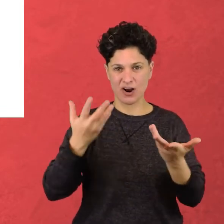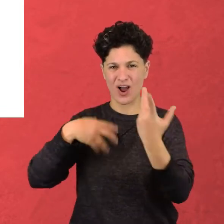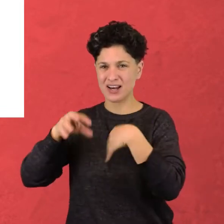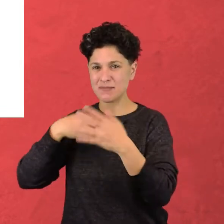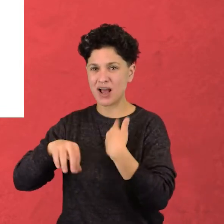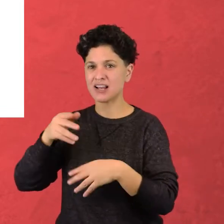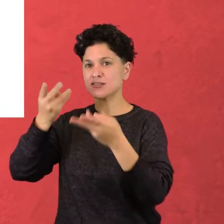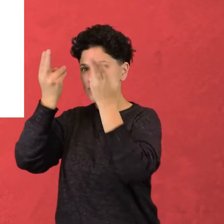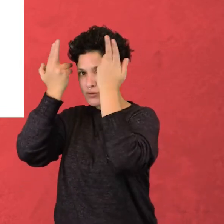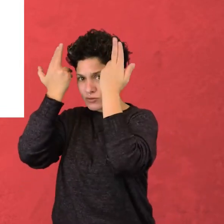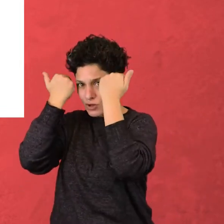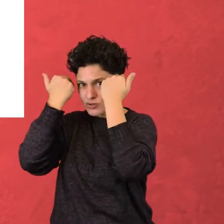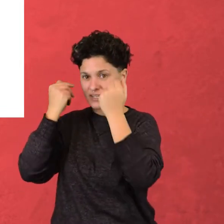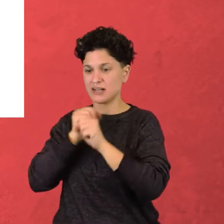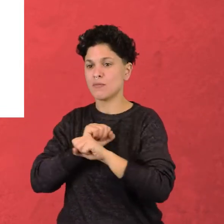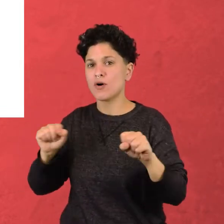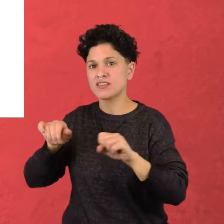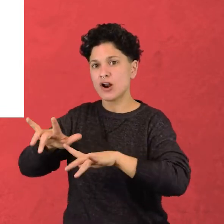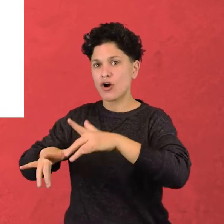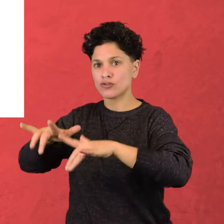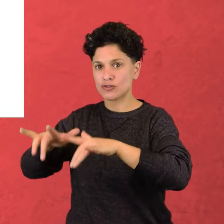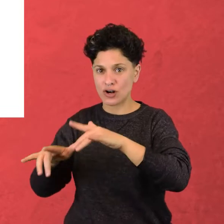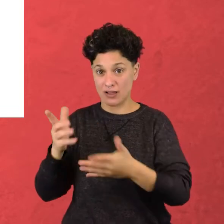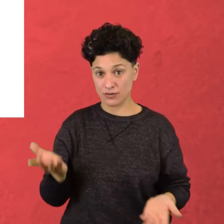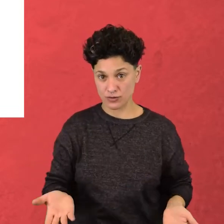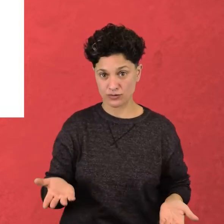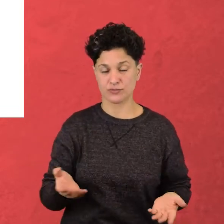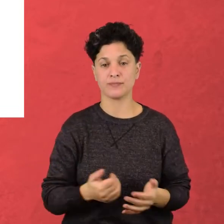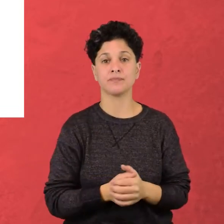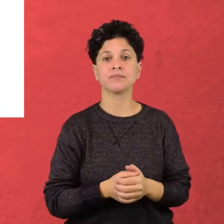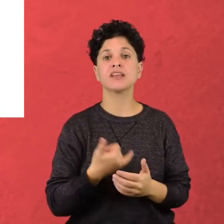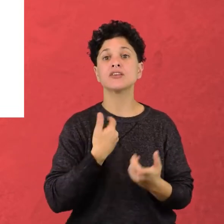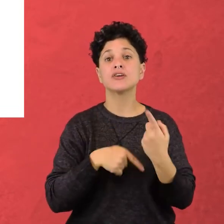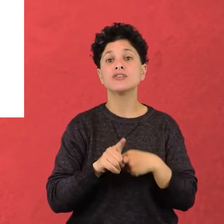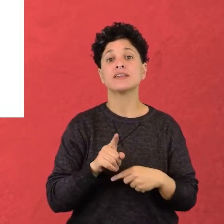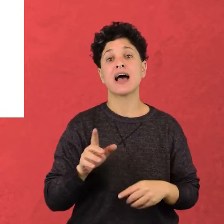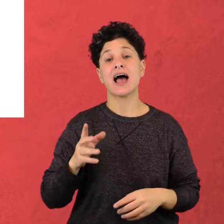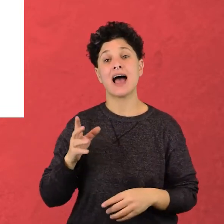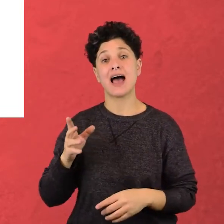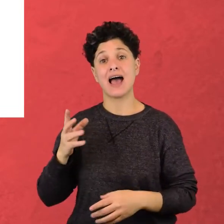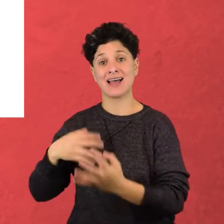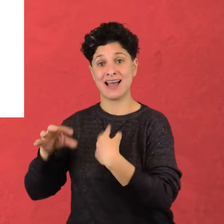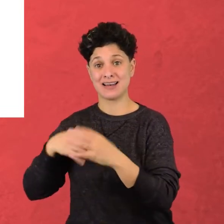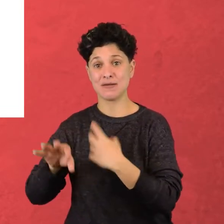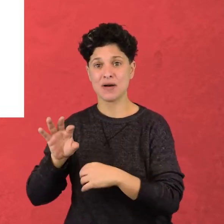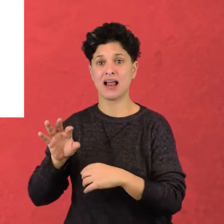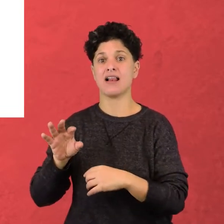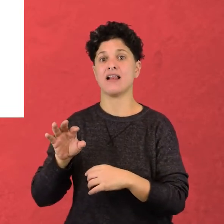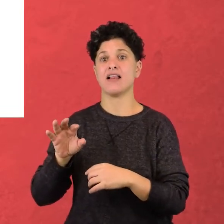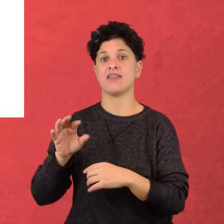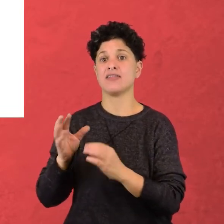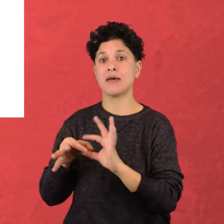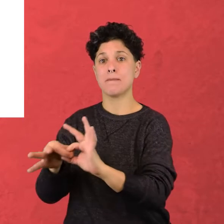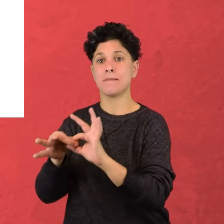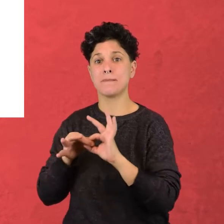seres totalmente dominados, hasta en los aspectos más pequeños y más mínimos de su vida. ¿Cómo se va a ver